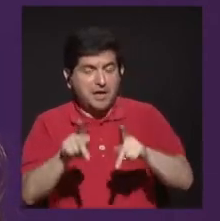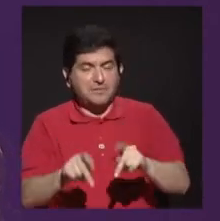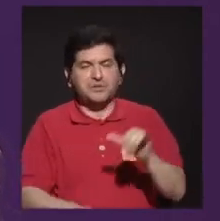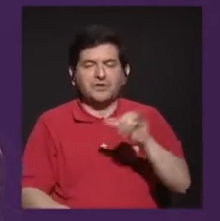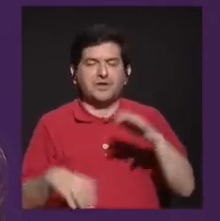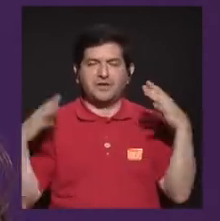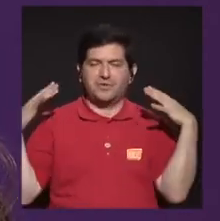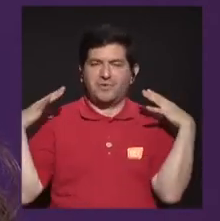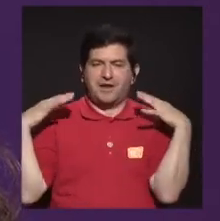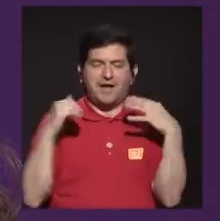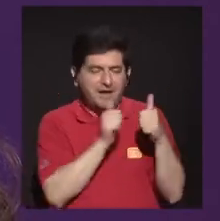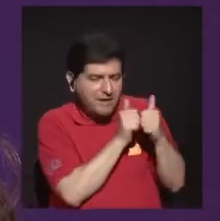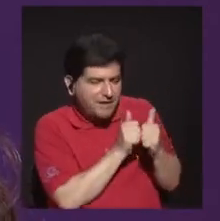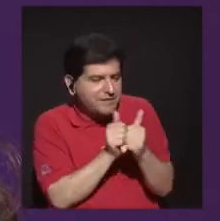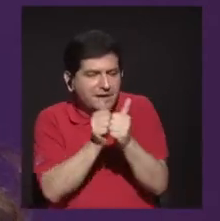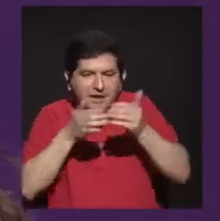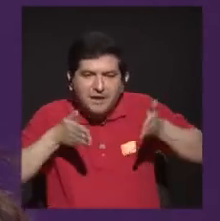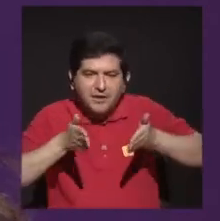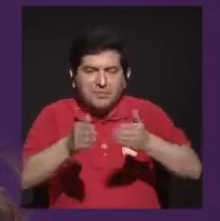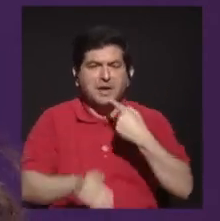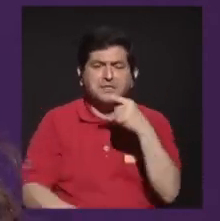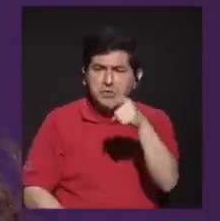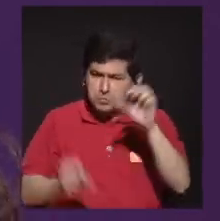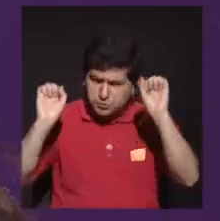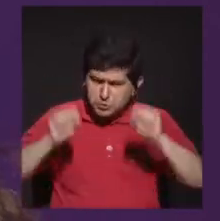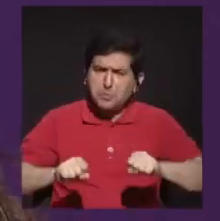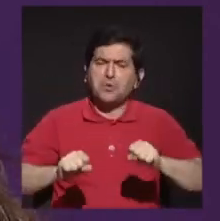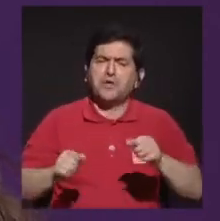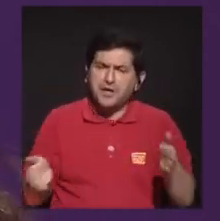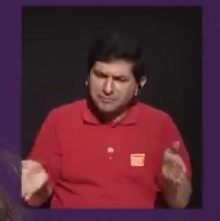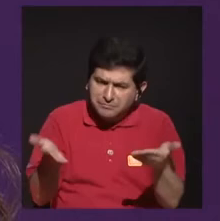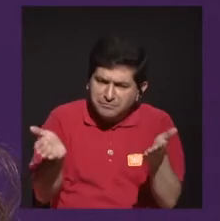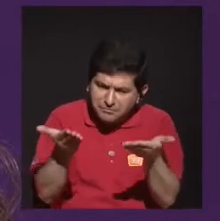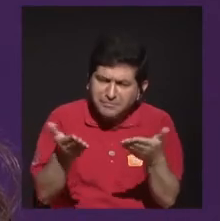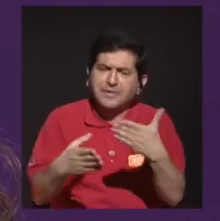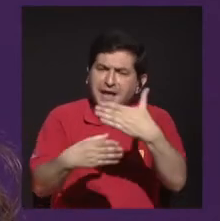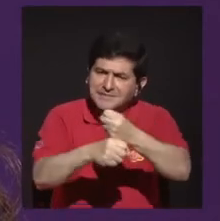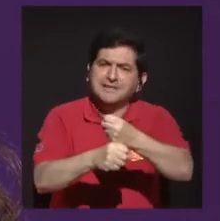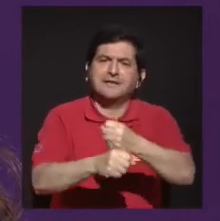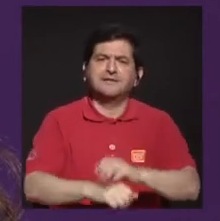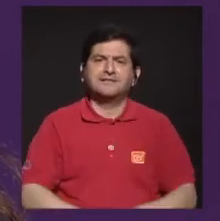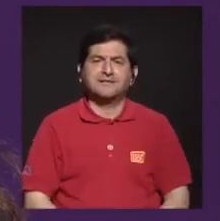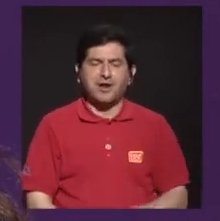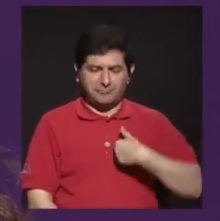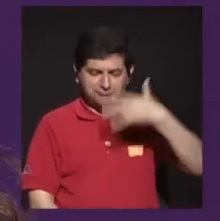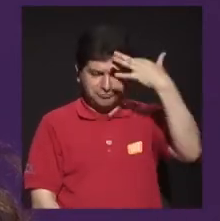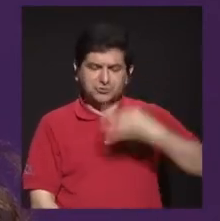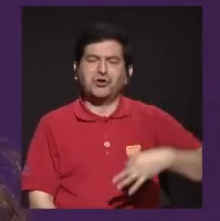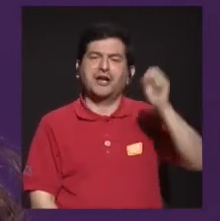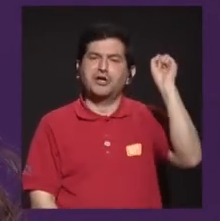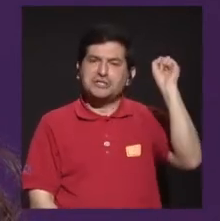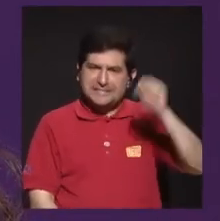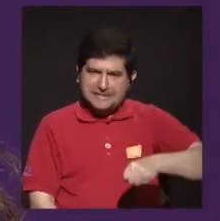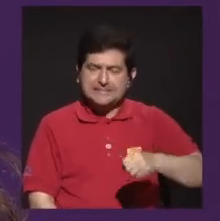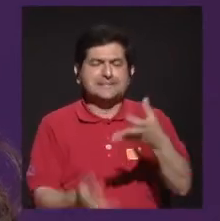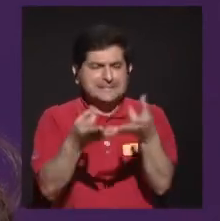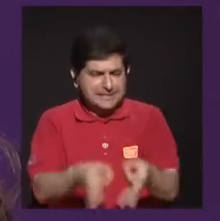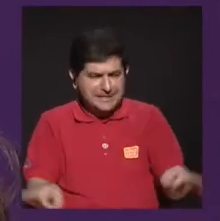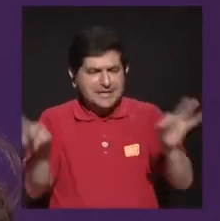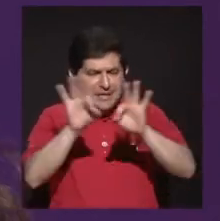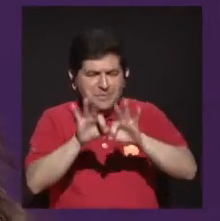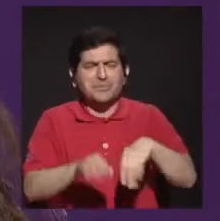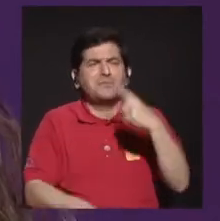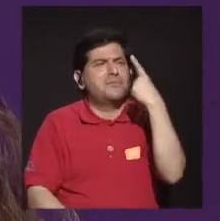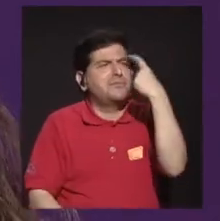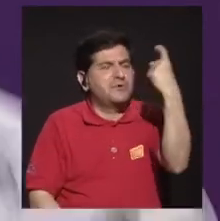que le aparecen en el camino y le dicen, puedes, hazlo. Entonces yo creo que sí, vale la pena soñar